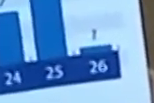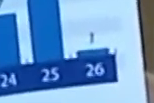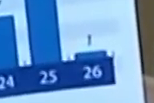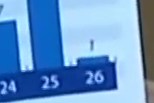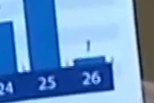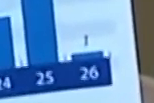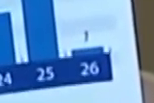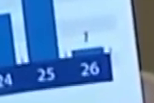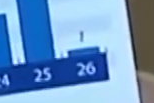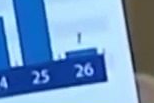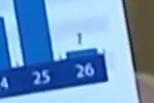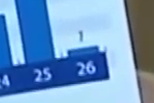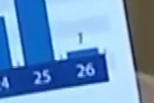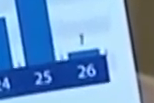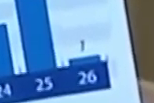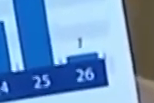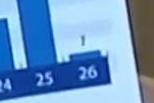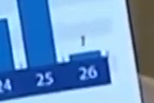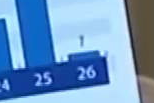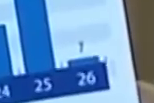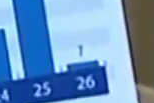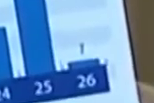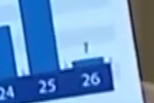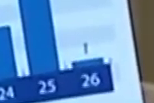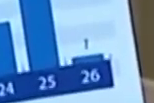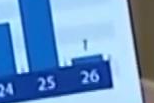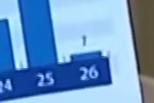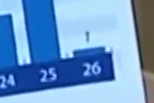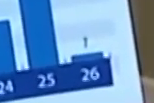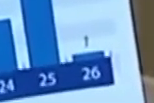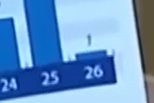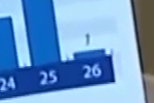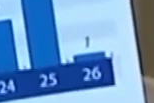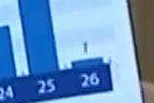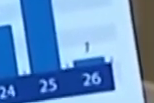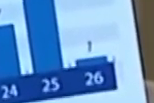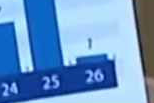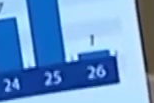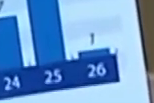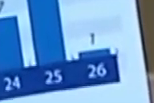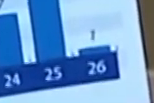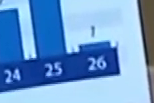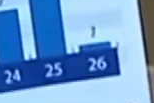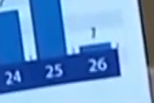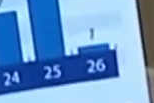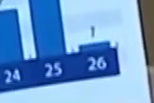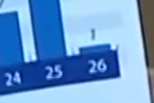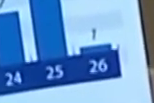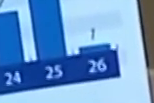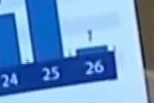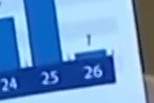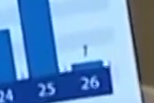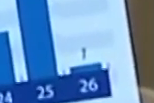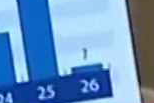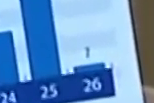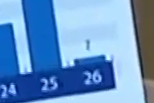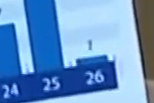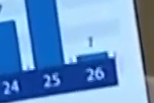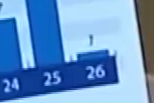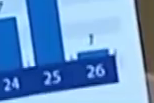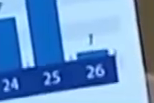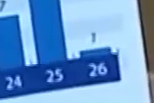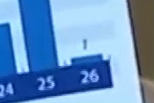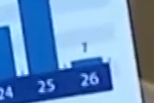caso para 107 casos detectados con esta metodología amplia masiva